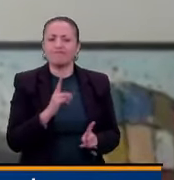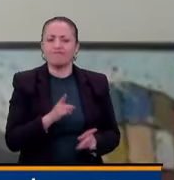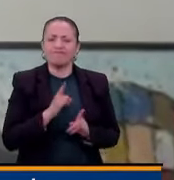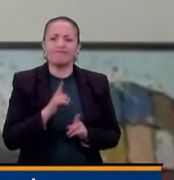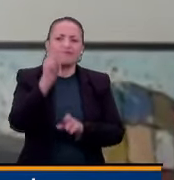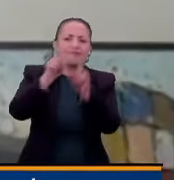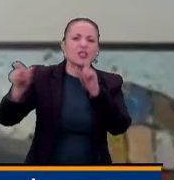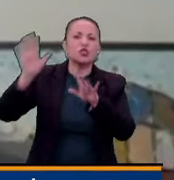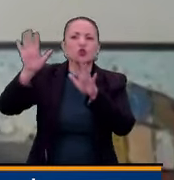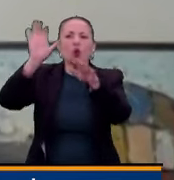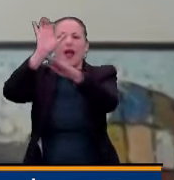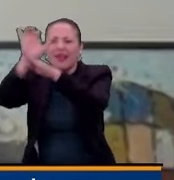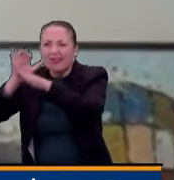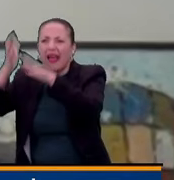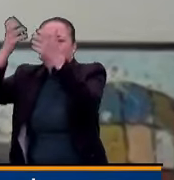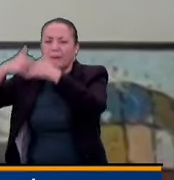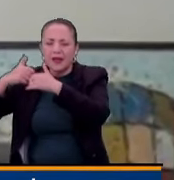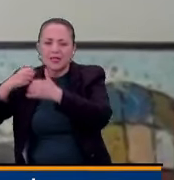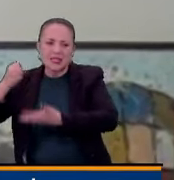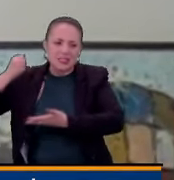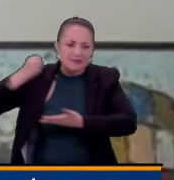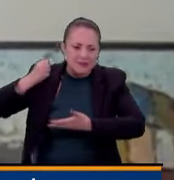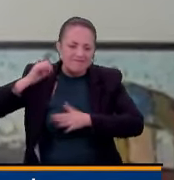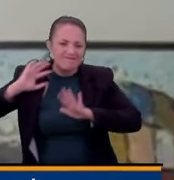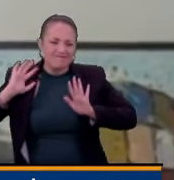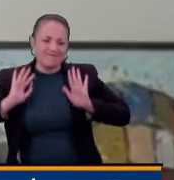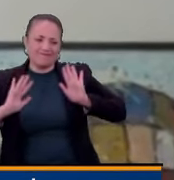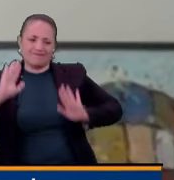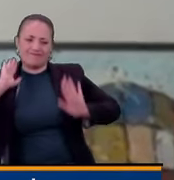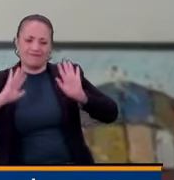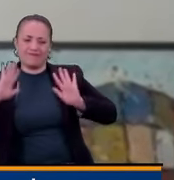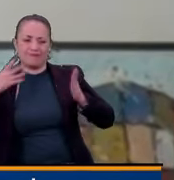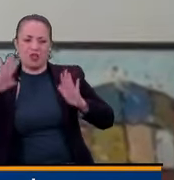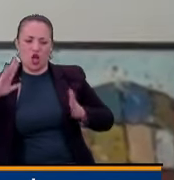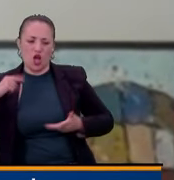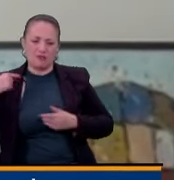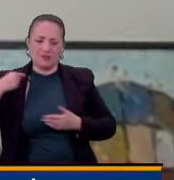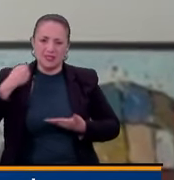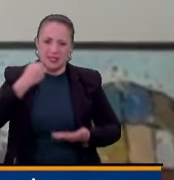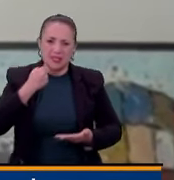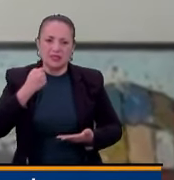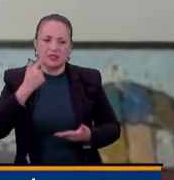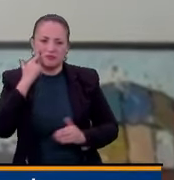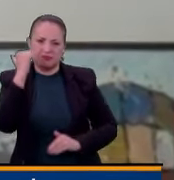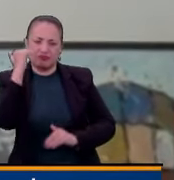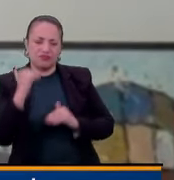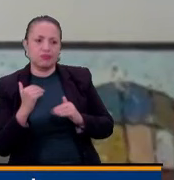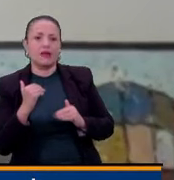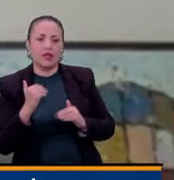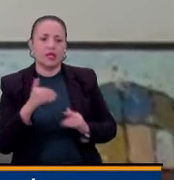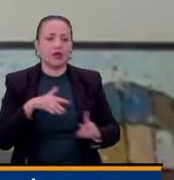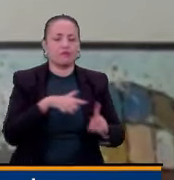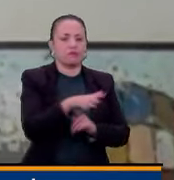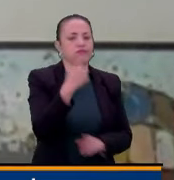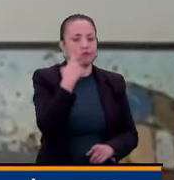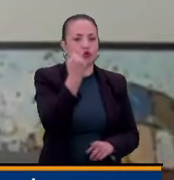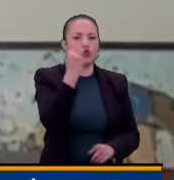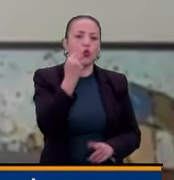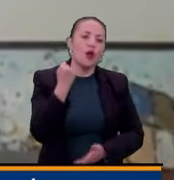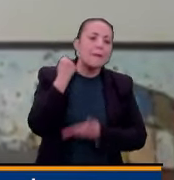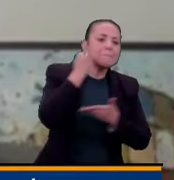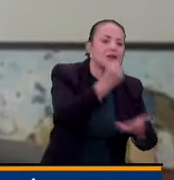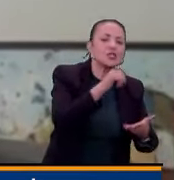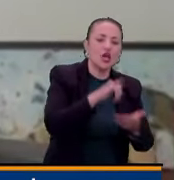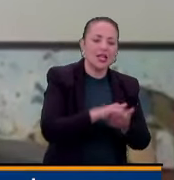se ha mantenido negativo y que las consecuencias son una caída marcada de la inversión en